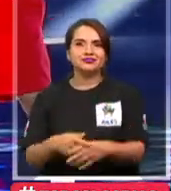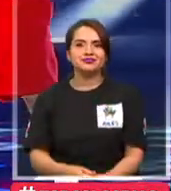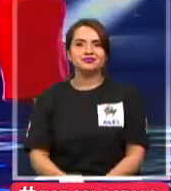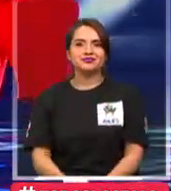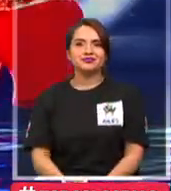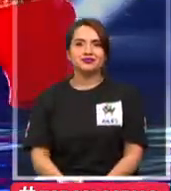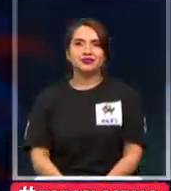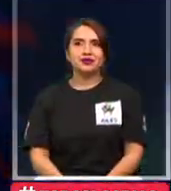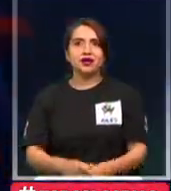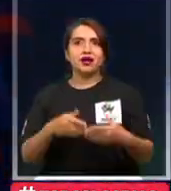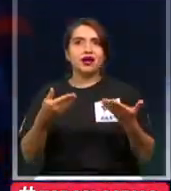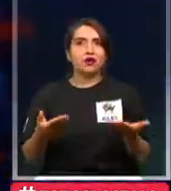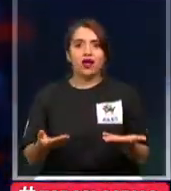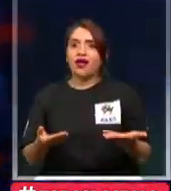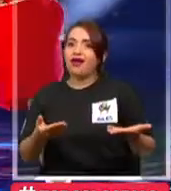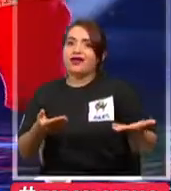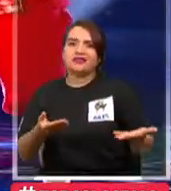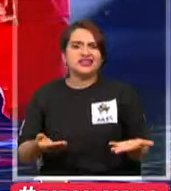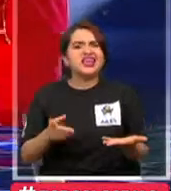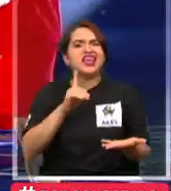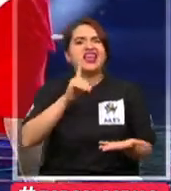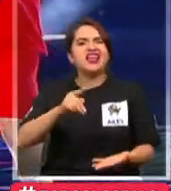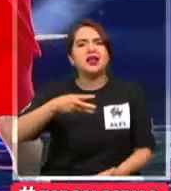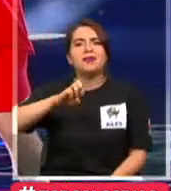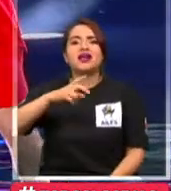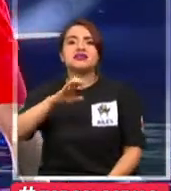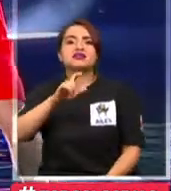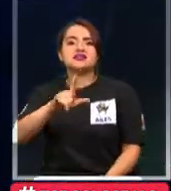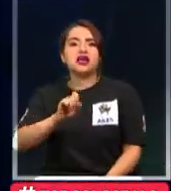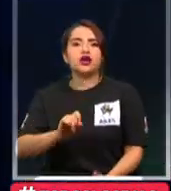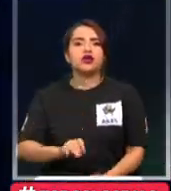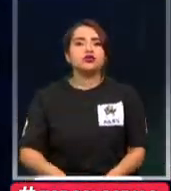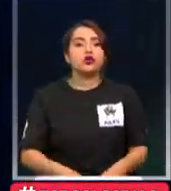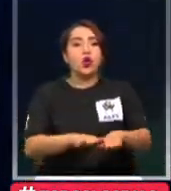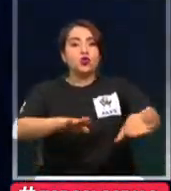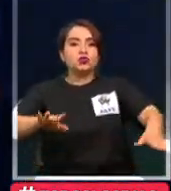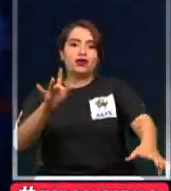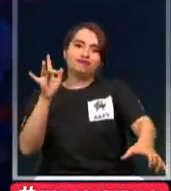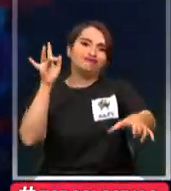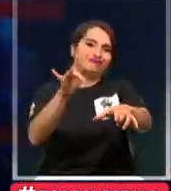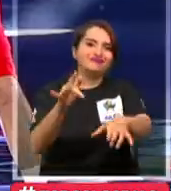Cuidado. Y ahora viene Marcelo. No, por favor. Yo te lo pongo en el suelo.